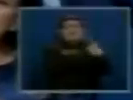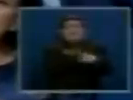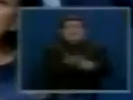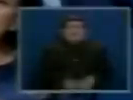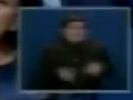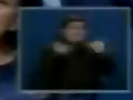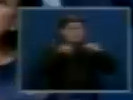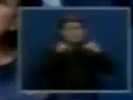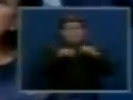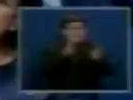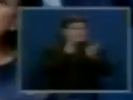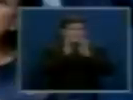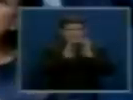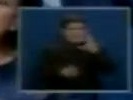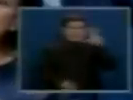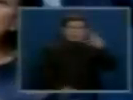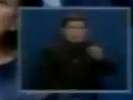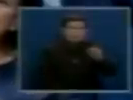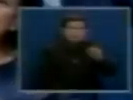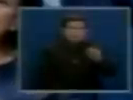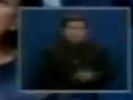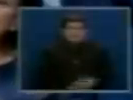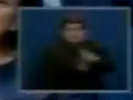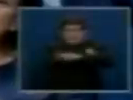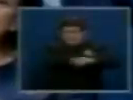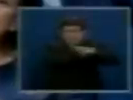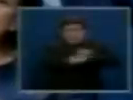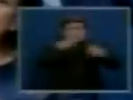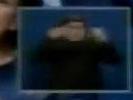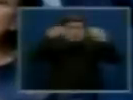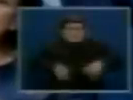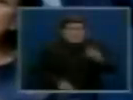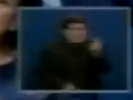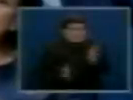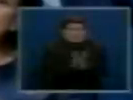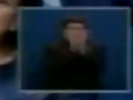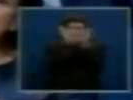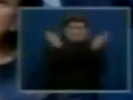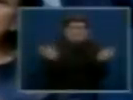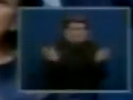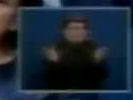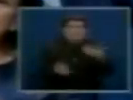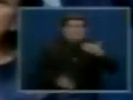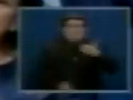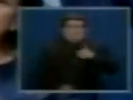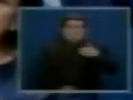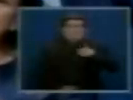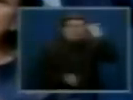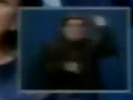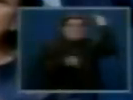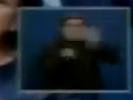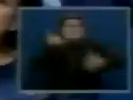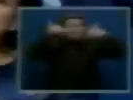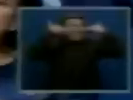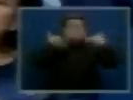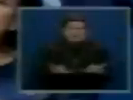juegos de palabras. El saqueo y el desperdicio de los fondos públicos tienen que acabar ya.